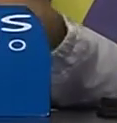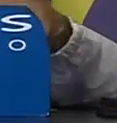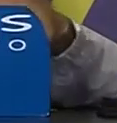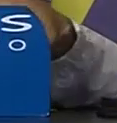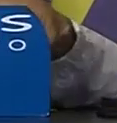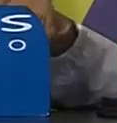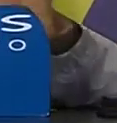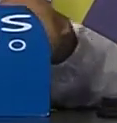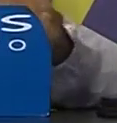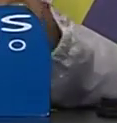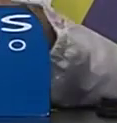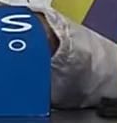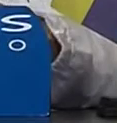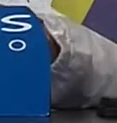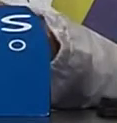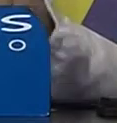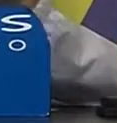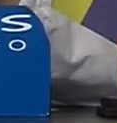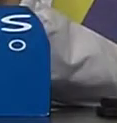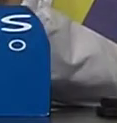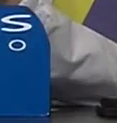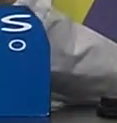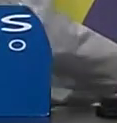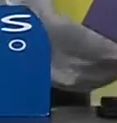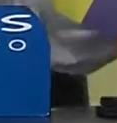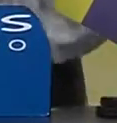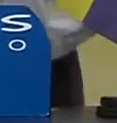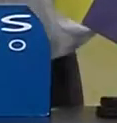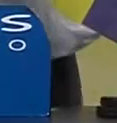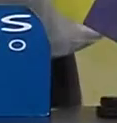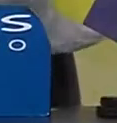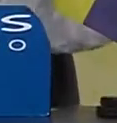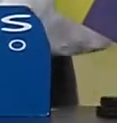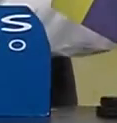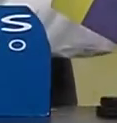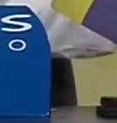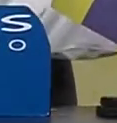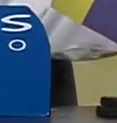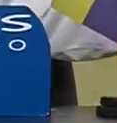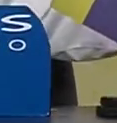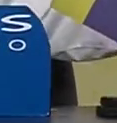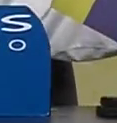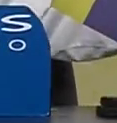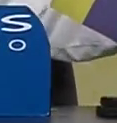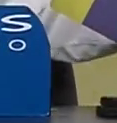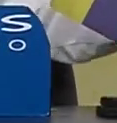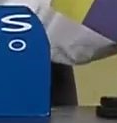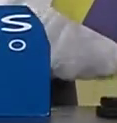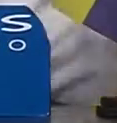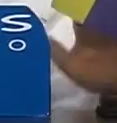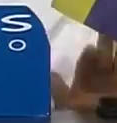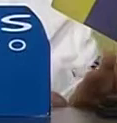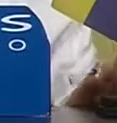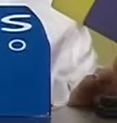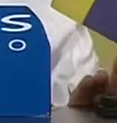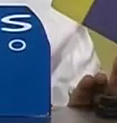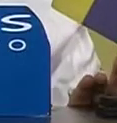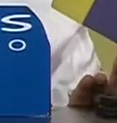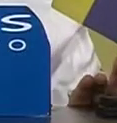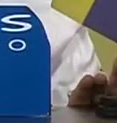Bendito el nombre del Señor. Si hay varios necesitados, repartimos las cestas entre